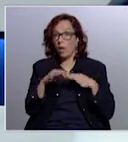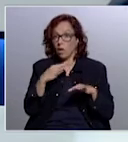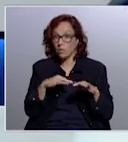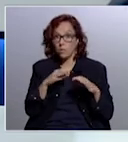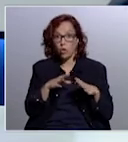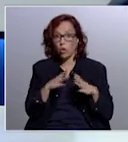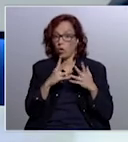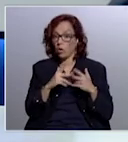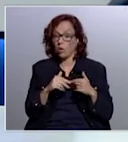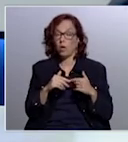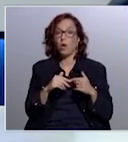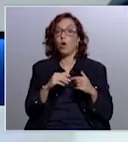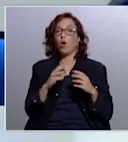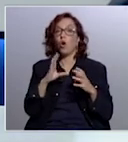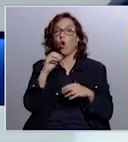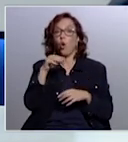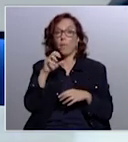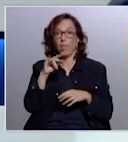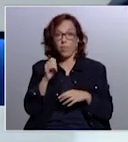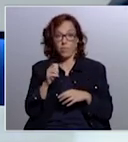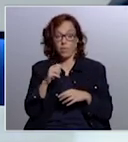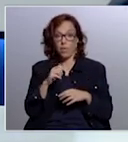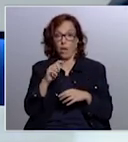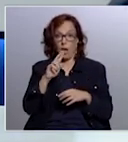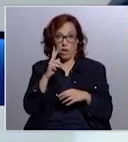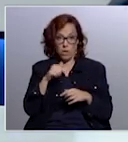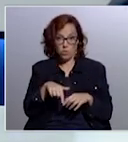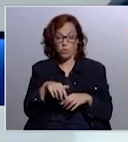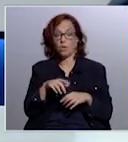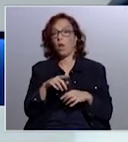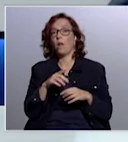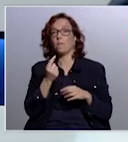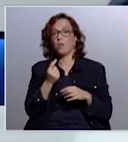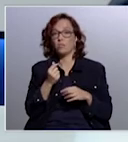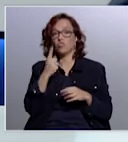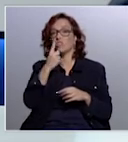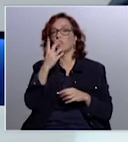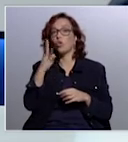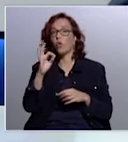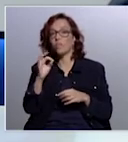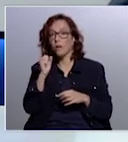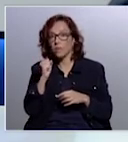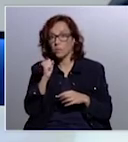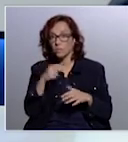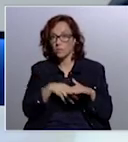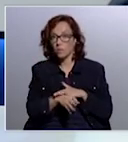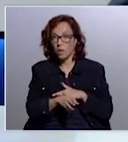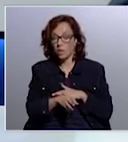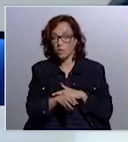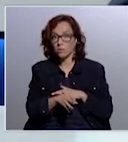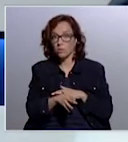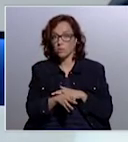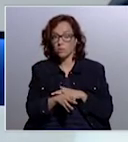organizado con la comedia nacional en la orquesta con todos precios populares este fortalecimiento de las artes son 190 pesos las entradas y las